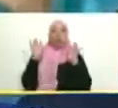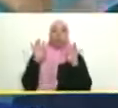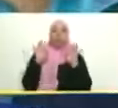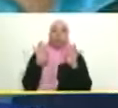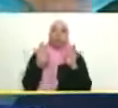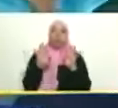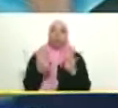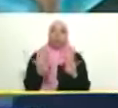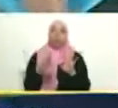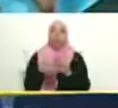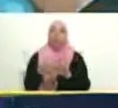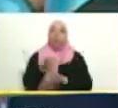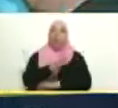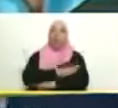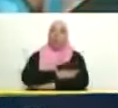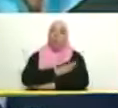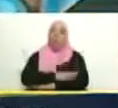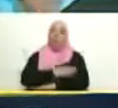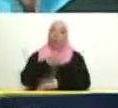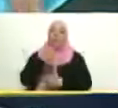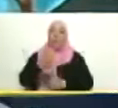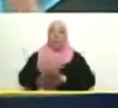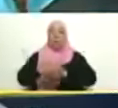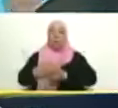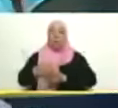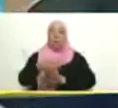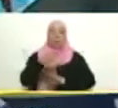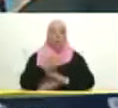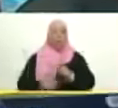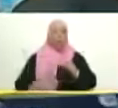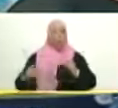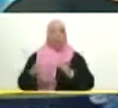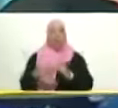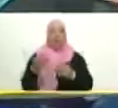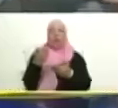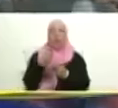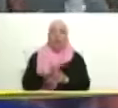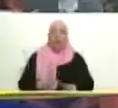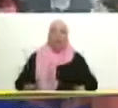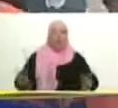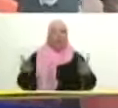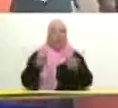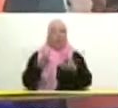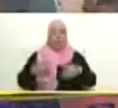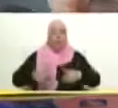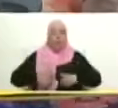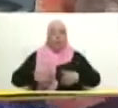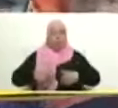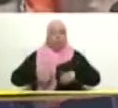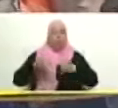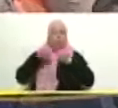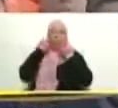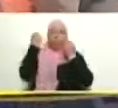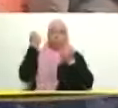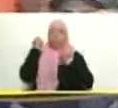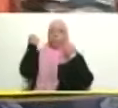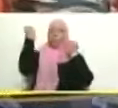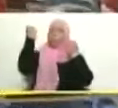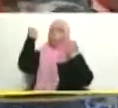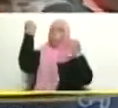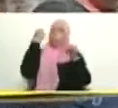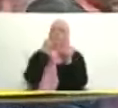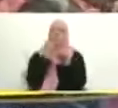gente ejemplar, de gente inigualable, de gente desprendida, sacrificada, luchadora,